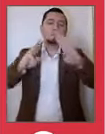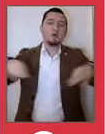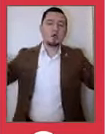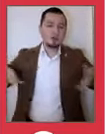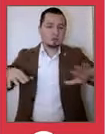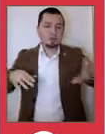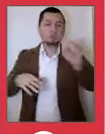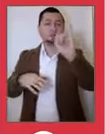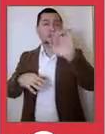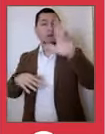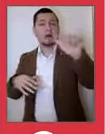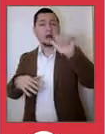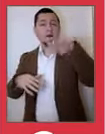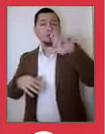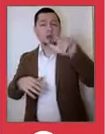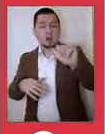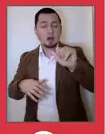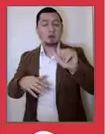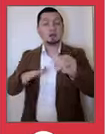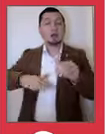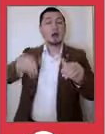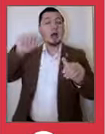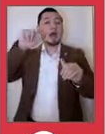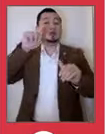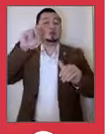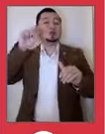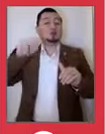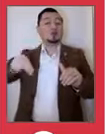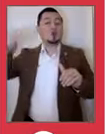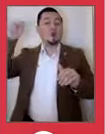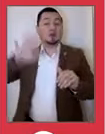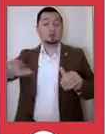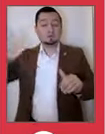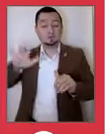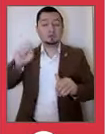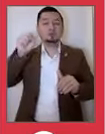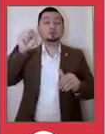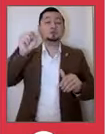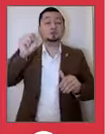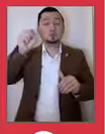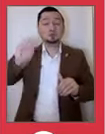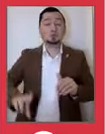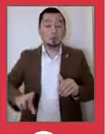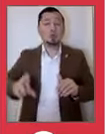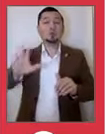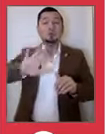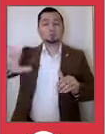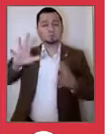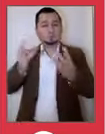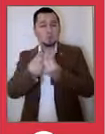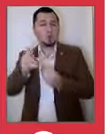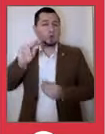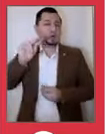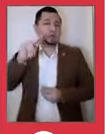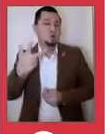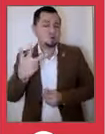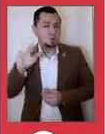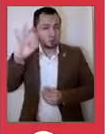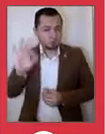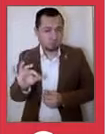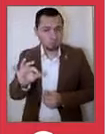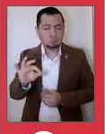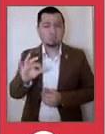76 por ciento altos norte 40 por ciento alto sur no no hay una enorme presión 88 por ciento